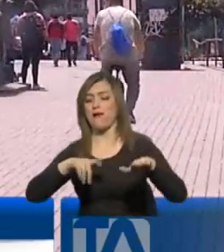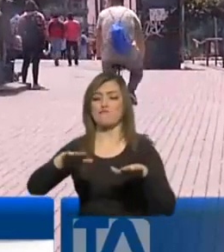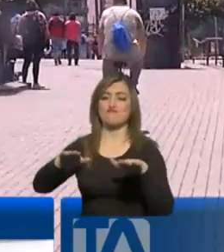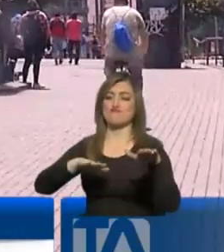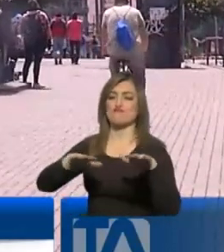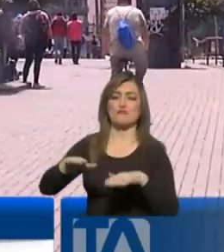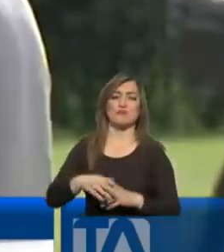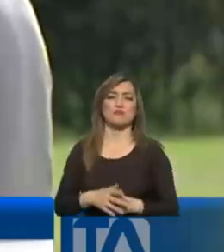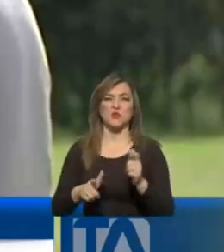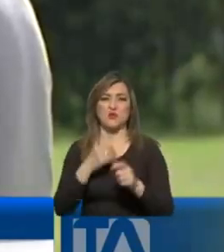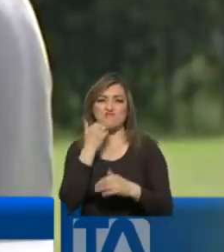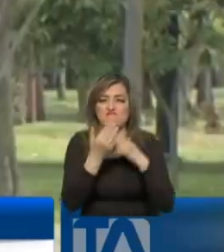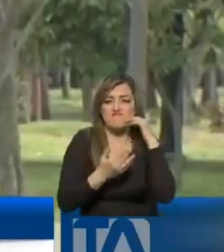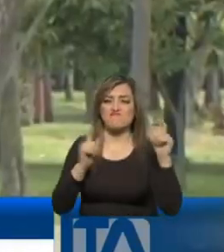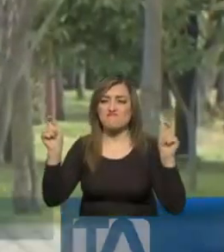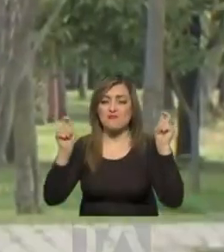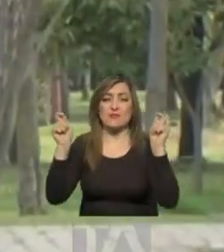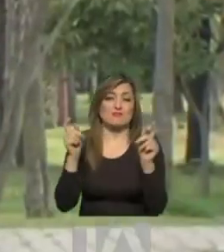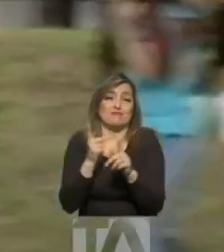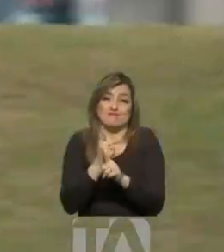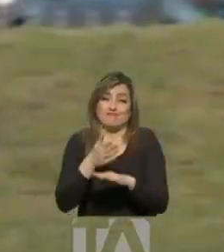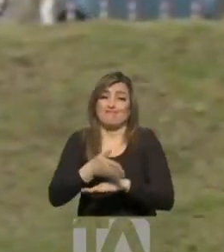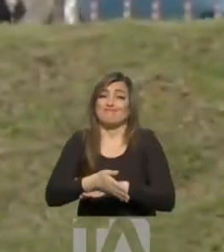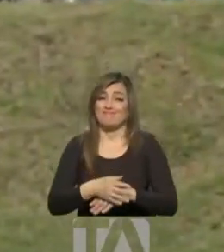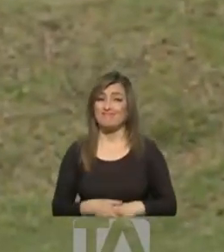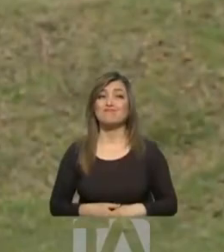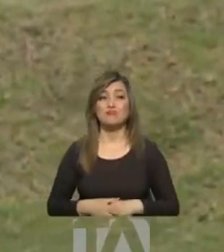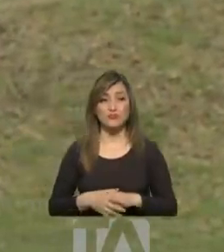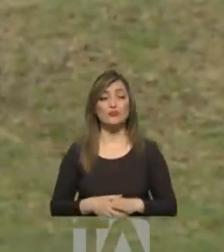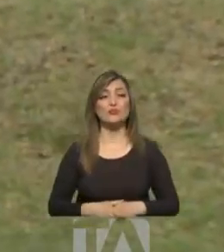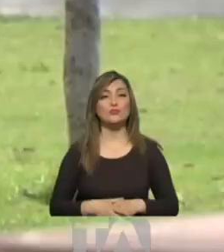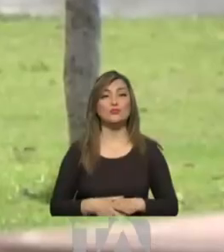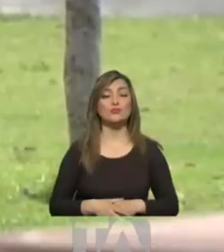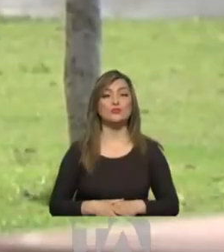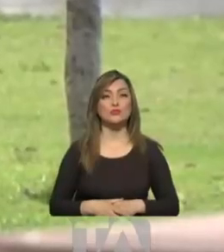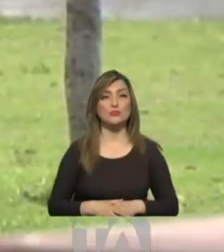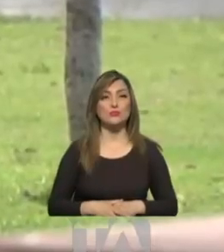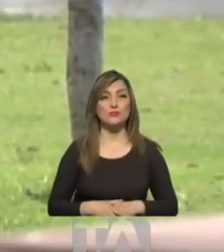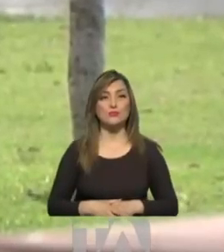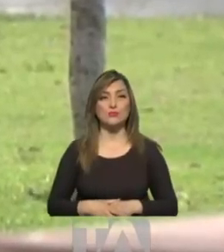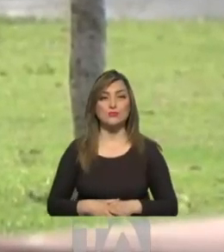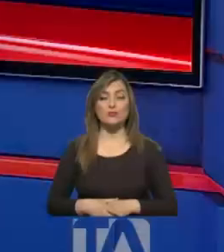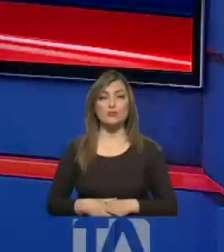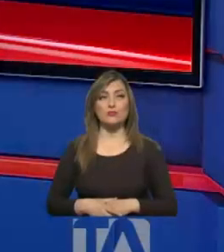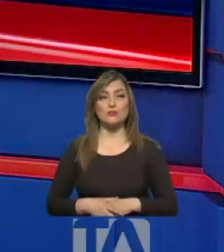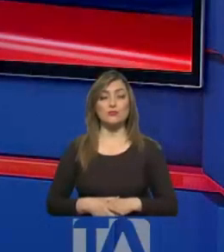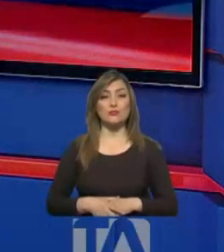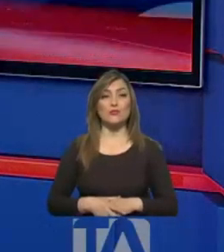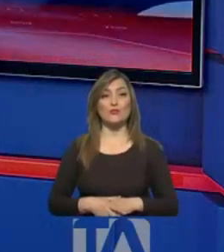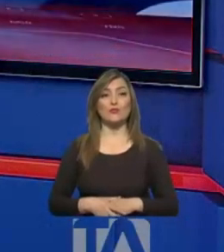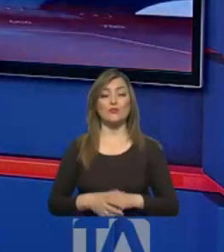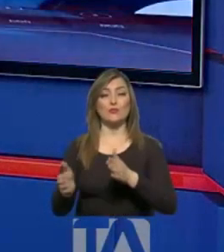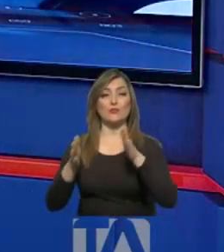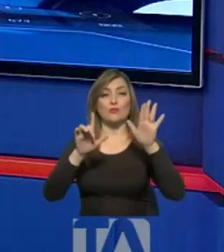sigue registrando incivilidades, será mucho más compleja que la actual. En Quito, Paul Coello, 24 horas.